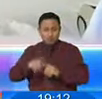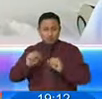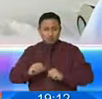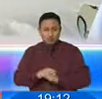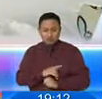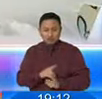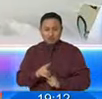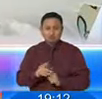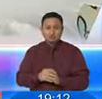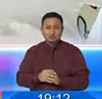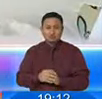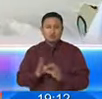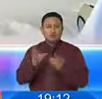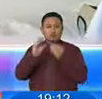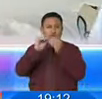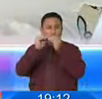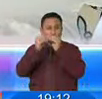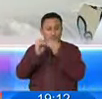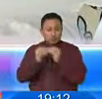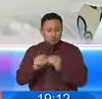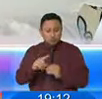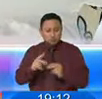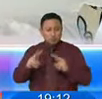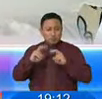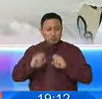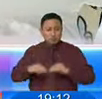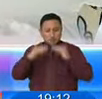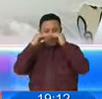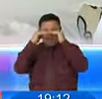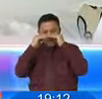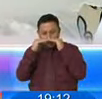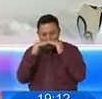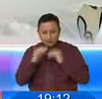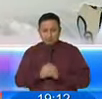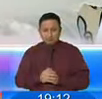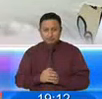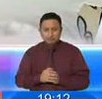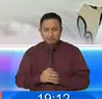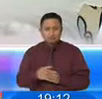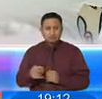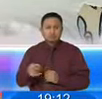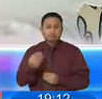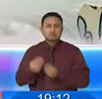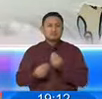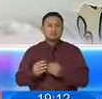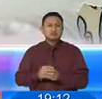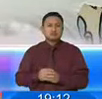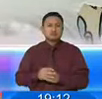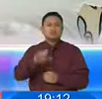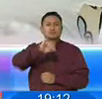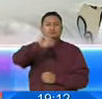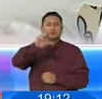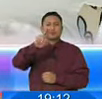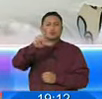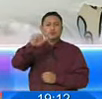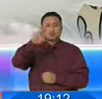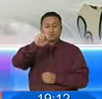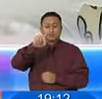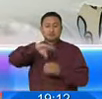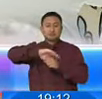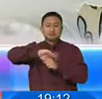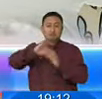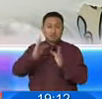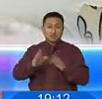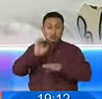una arquitectura, ¿sí?, de investigación y espionaje. En esencia, lo que hizo Assange es convertir la Embajada del Ecuador en